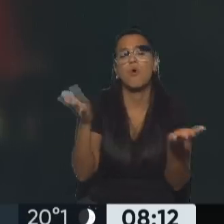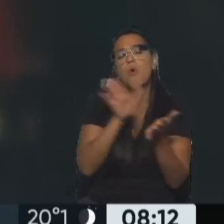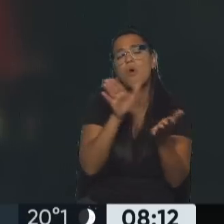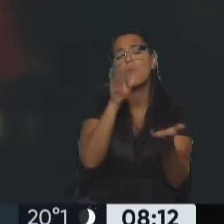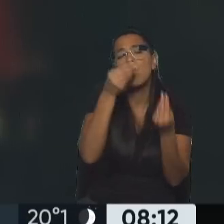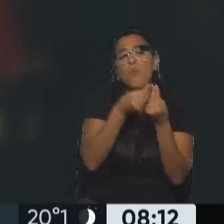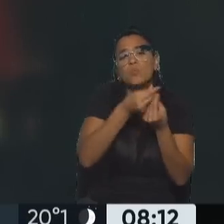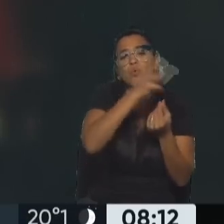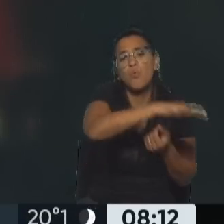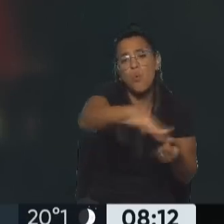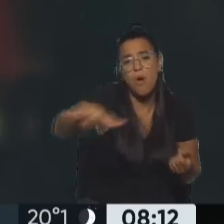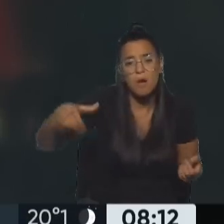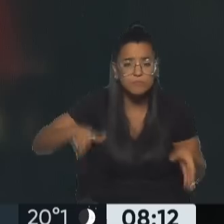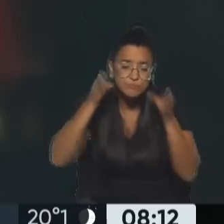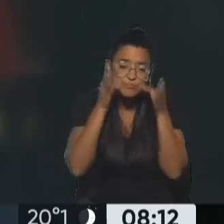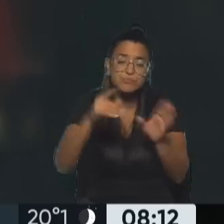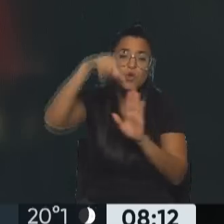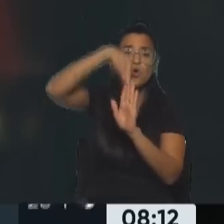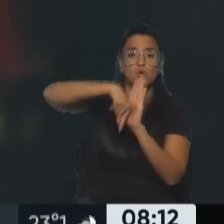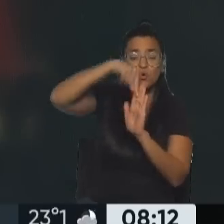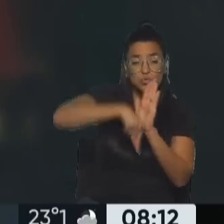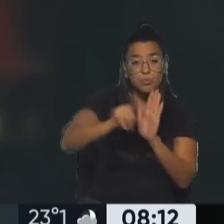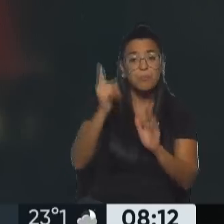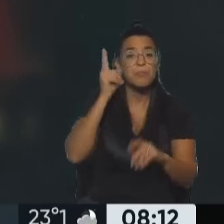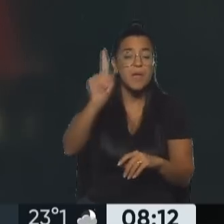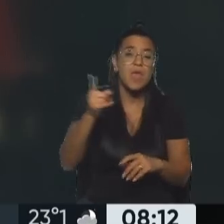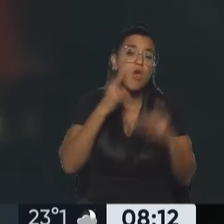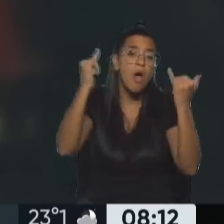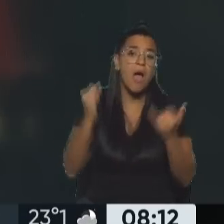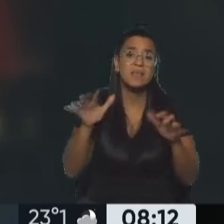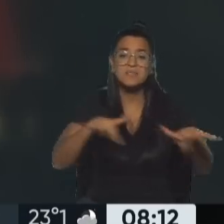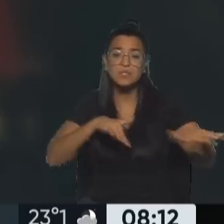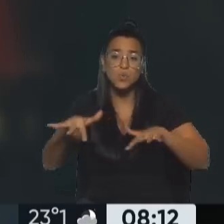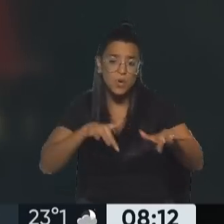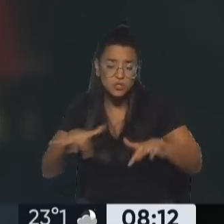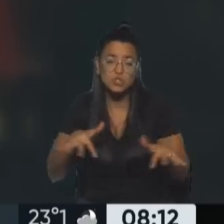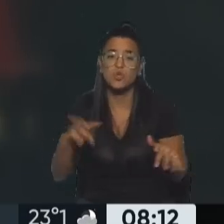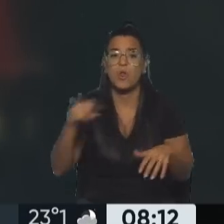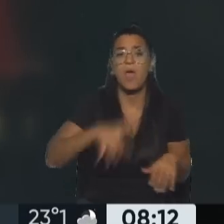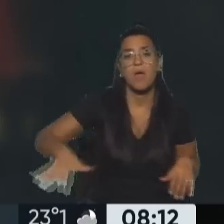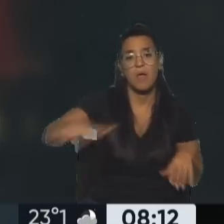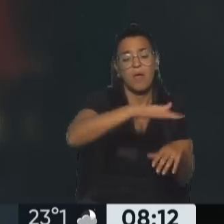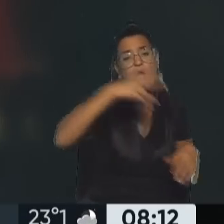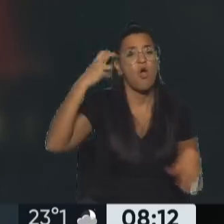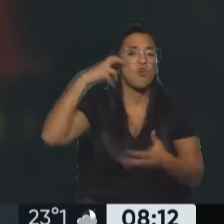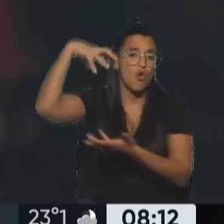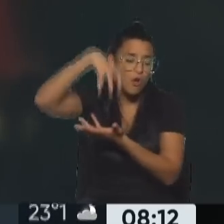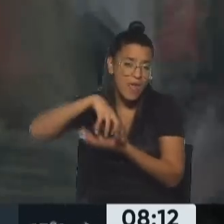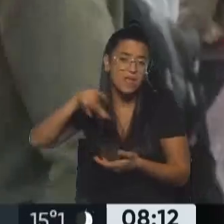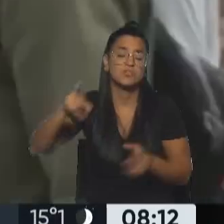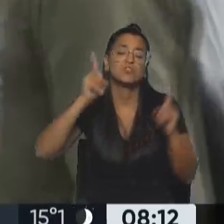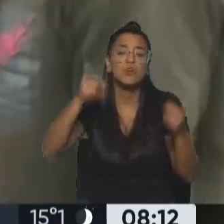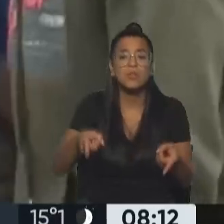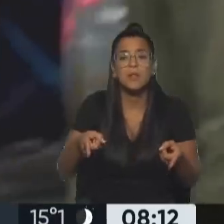puntos del país con foco en el sur Mientras tanto ocurren cosas en el ámbito del congreso en